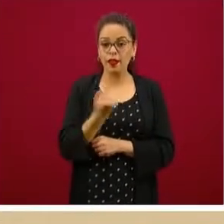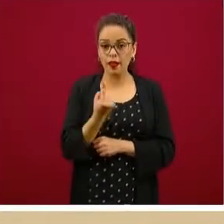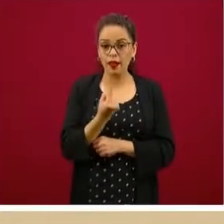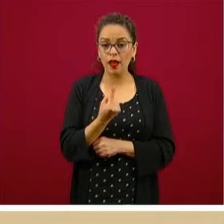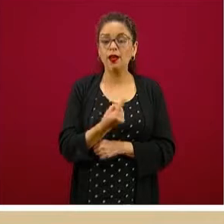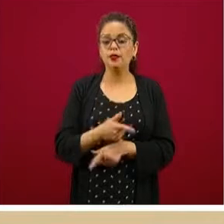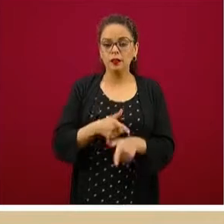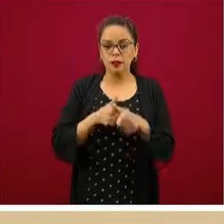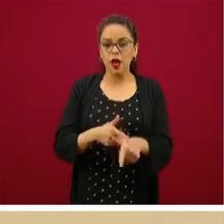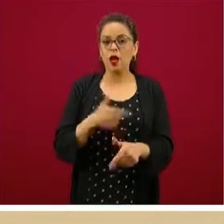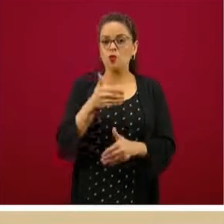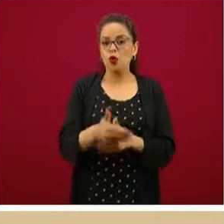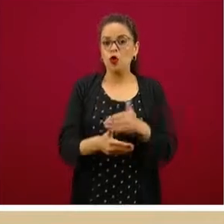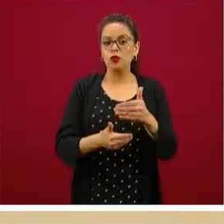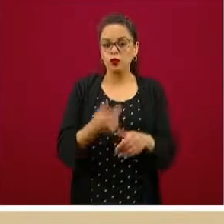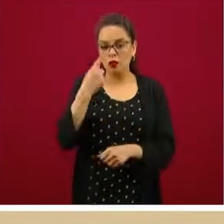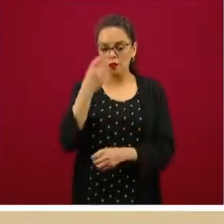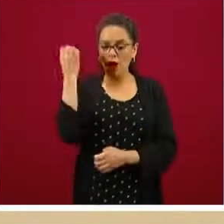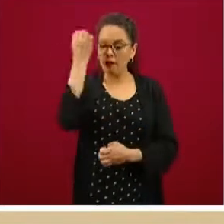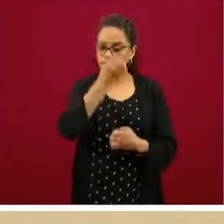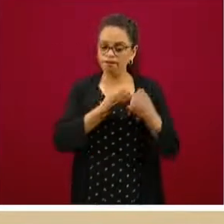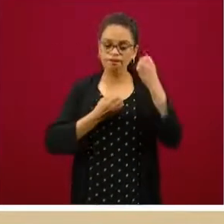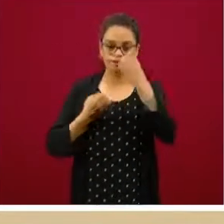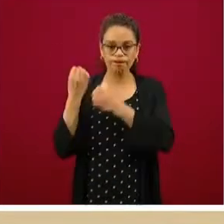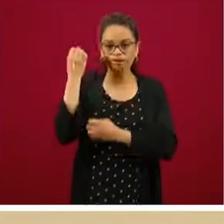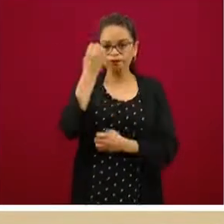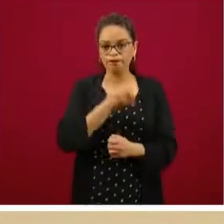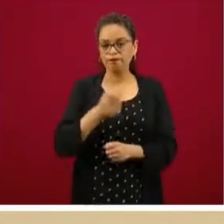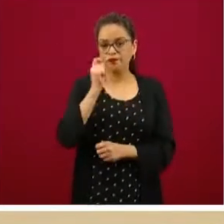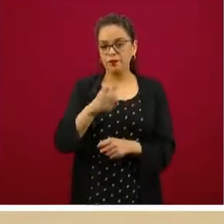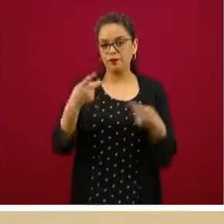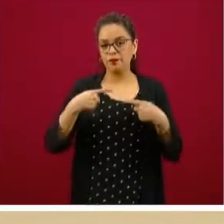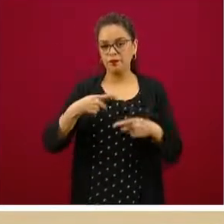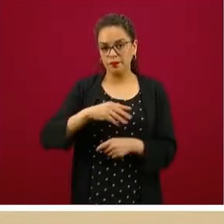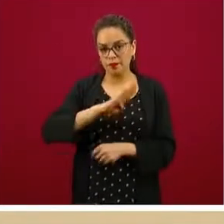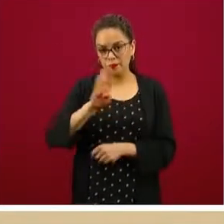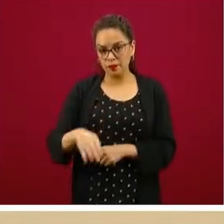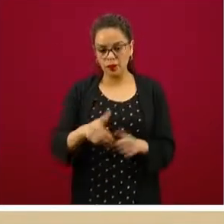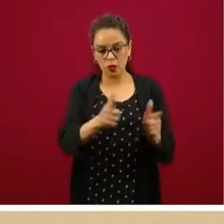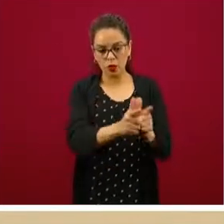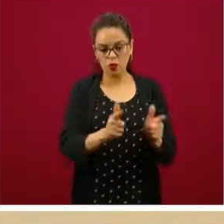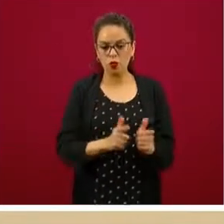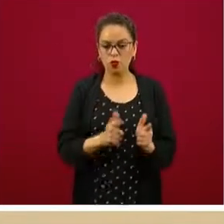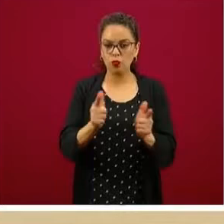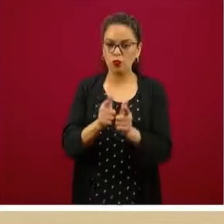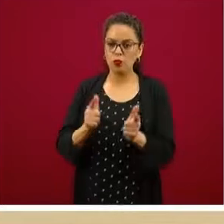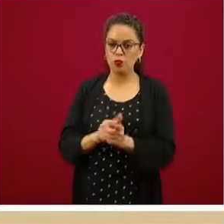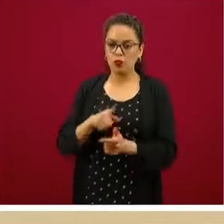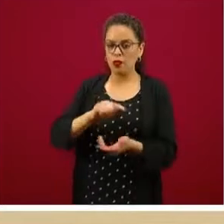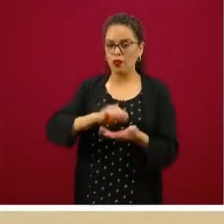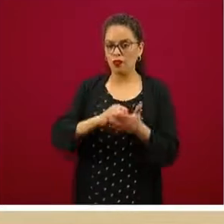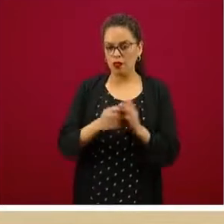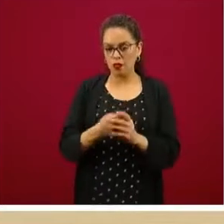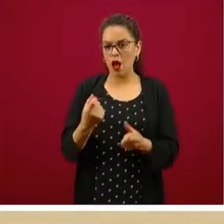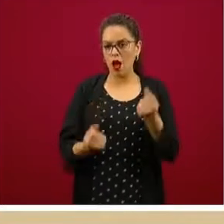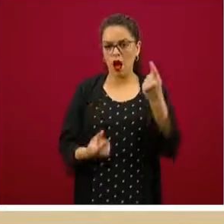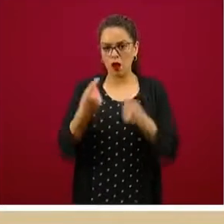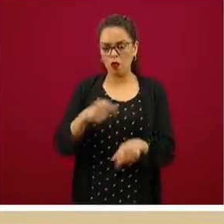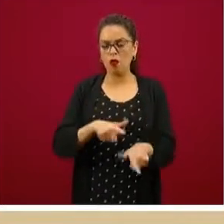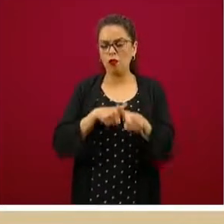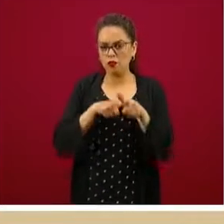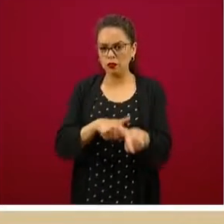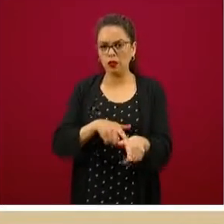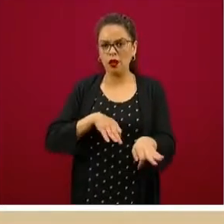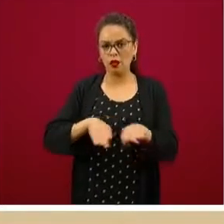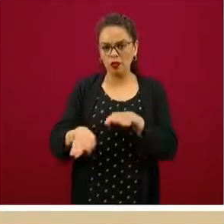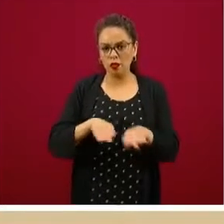otros procesos de análisis de la mortalidad. Algunos de los grupos técnicos están instalados y trabajando para analizar las